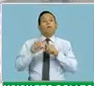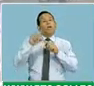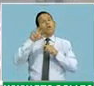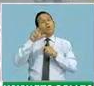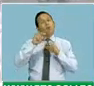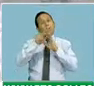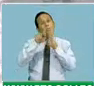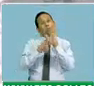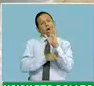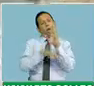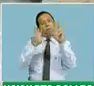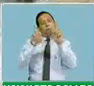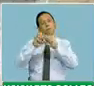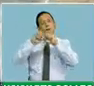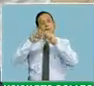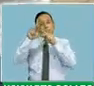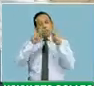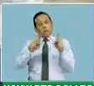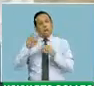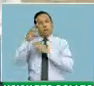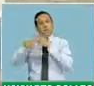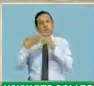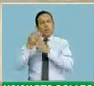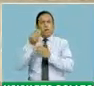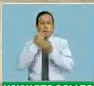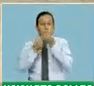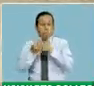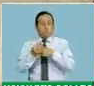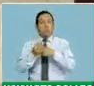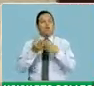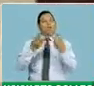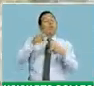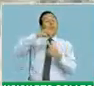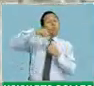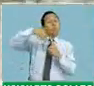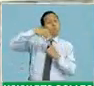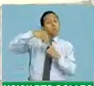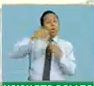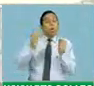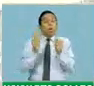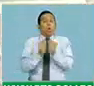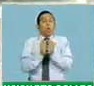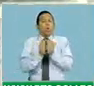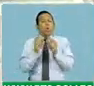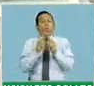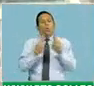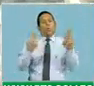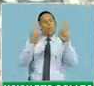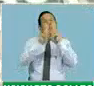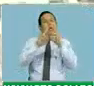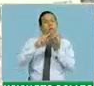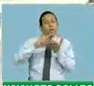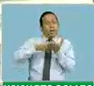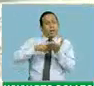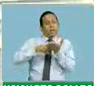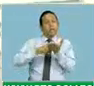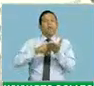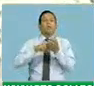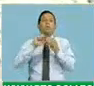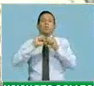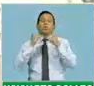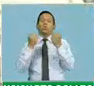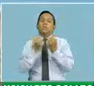el MIES, y el Servicio Nacional de Gestión de Riesgos, con la participación de la Unidad de Registro Social. Será el Ministerio del Ramo